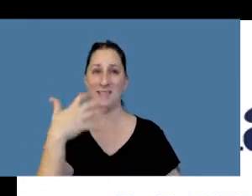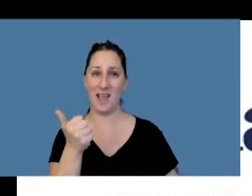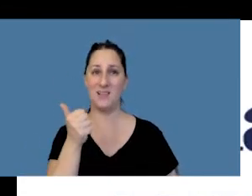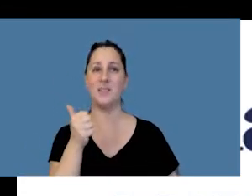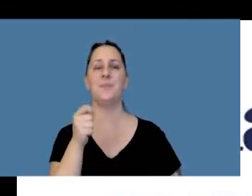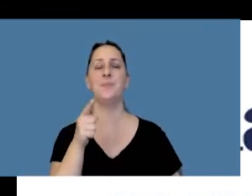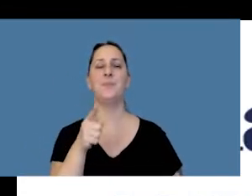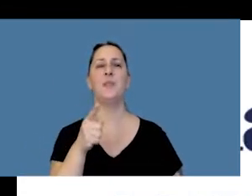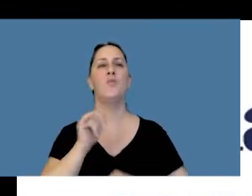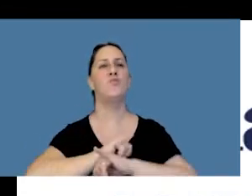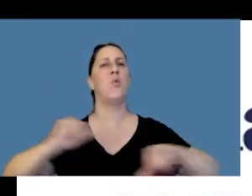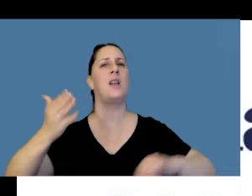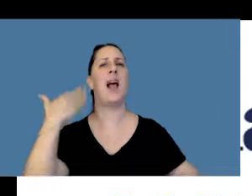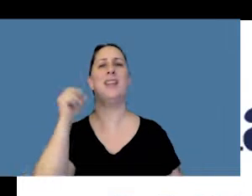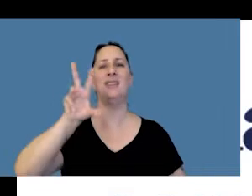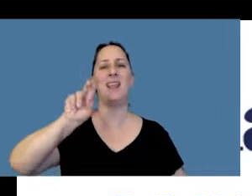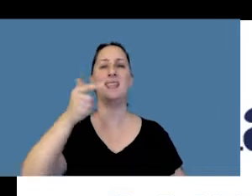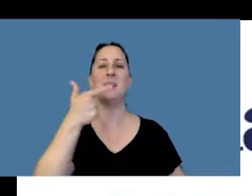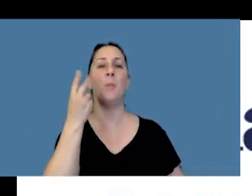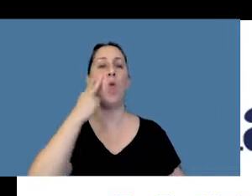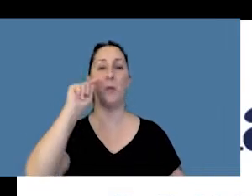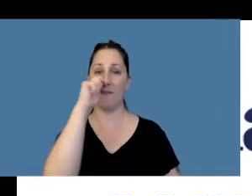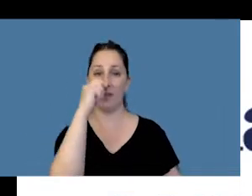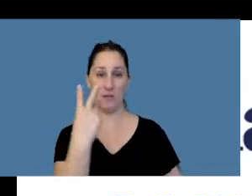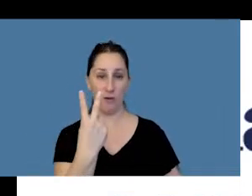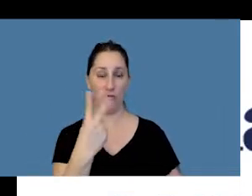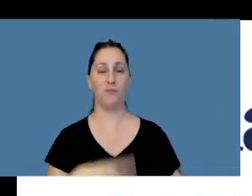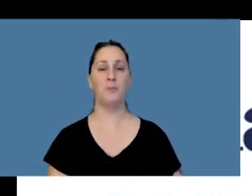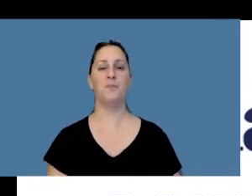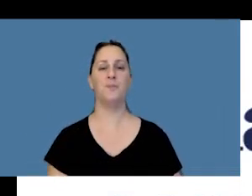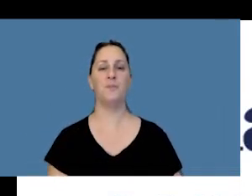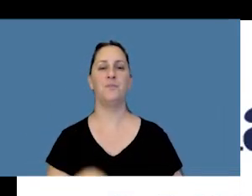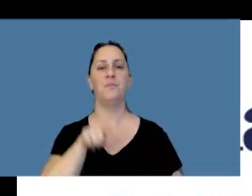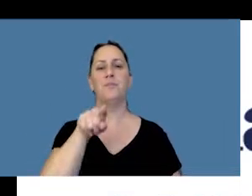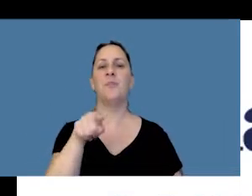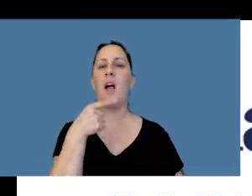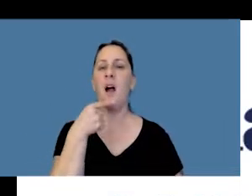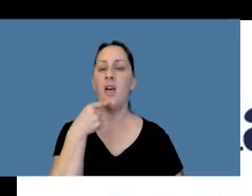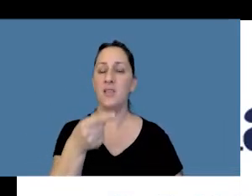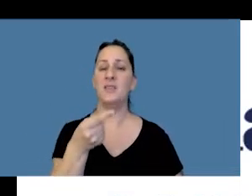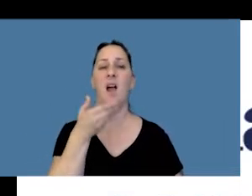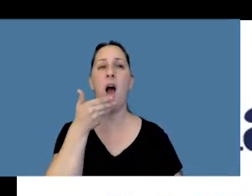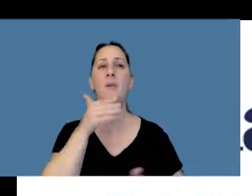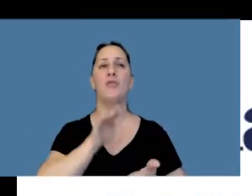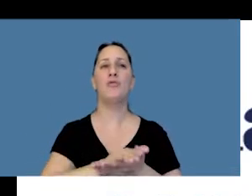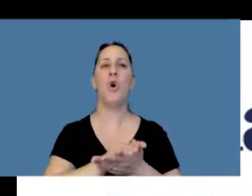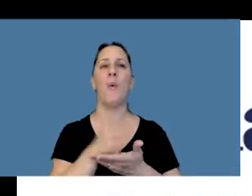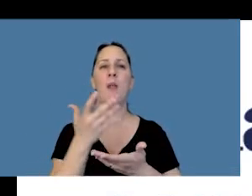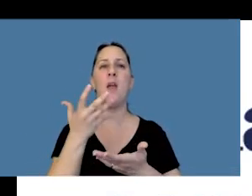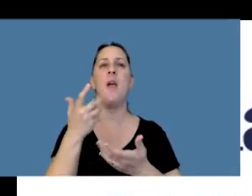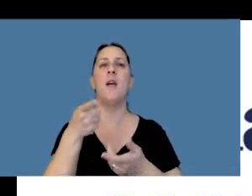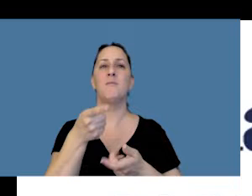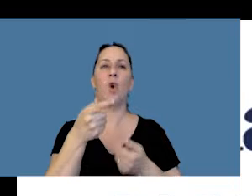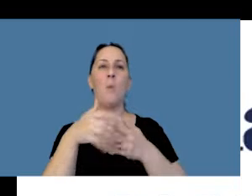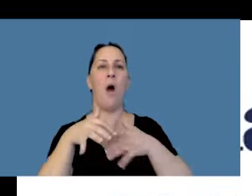5266, publicada el 30 de septiembre del 2022, se refiere a la aplicación móvil,